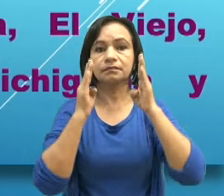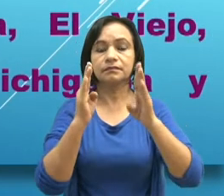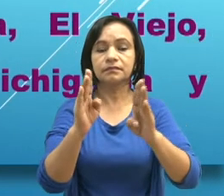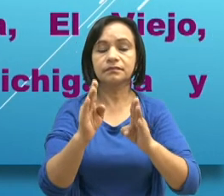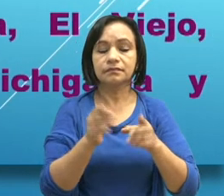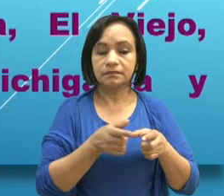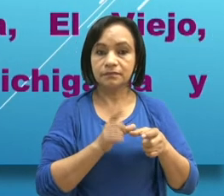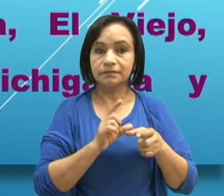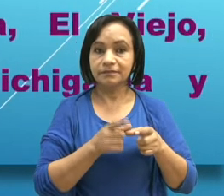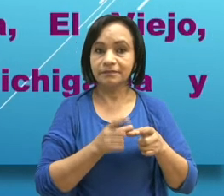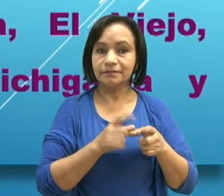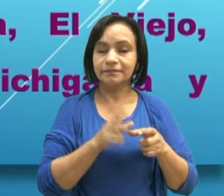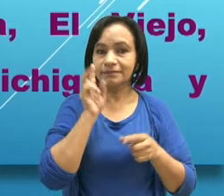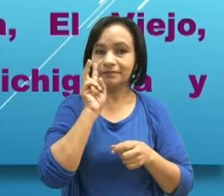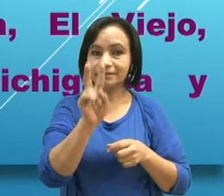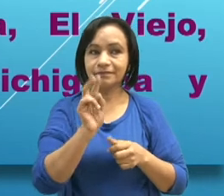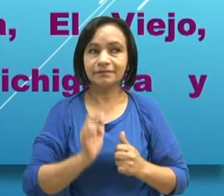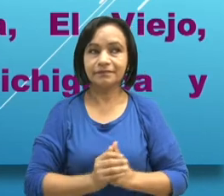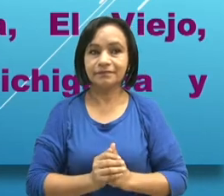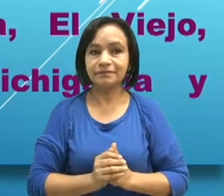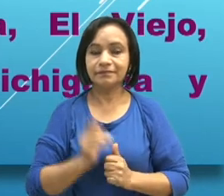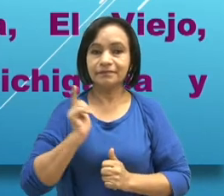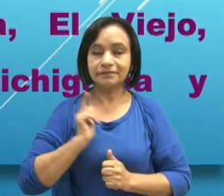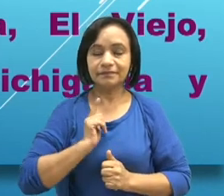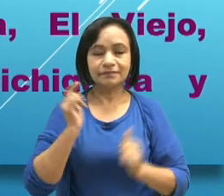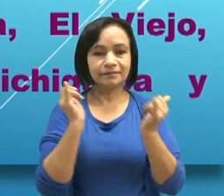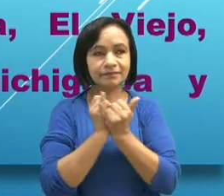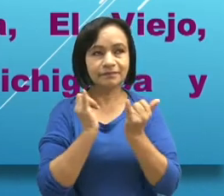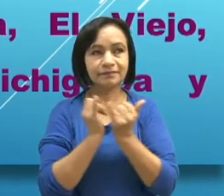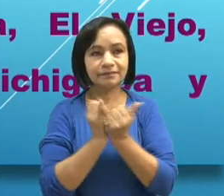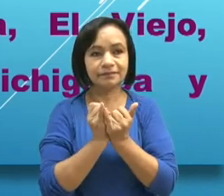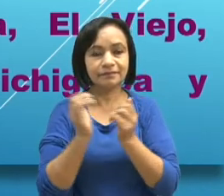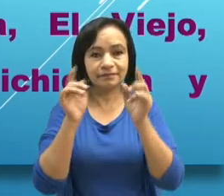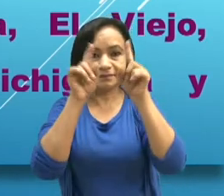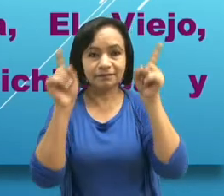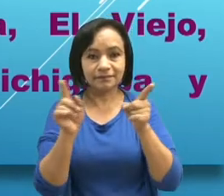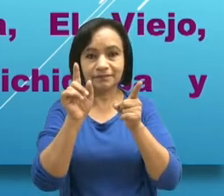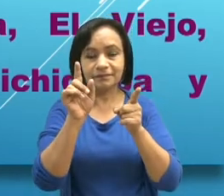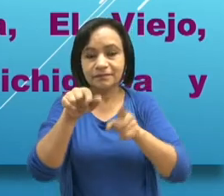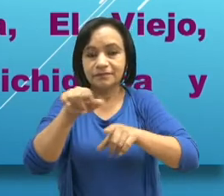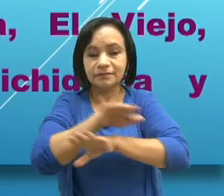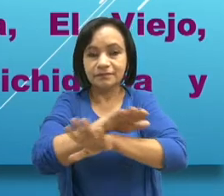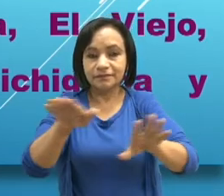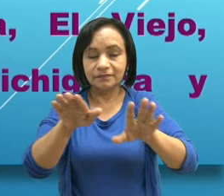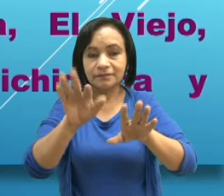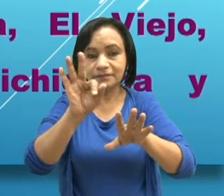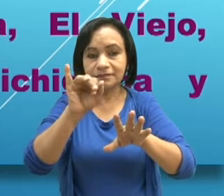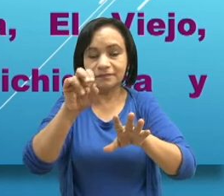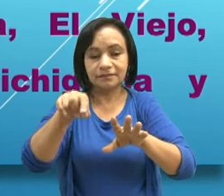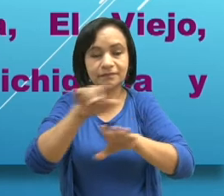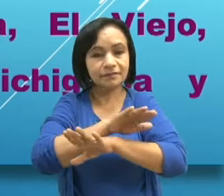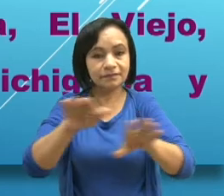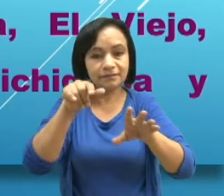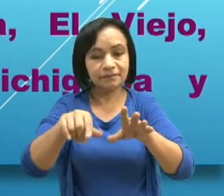alcantarillado sanitario. Ahí están. Ahí lo tenemos. Ahí tenemos igualmente, ¿no?, lo que está entre paréntesis, fin, es que este año el programa es que lo